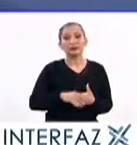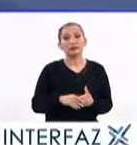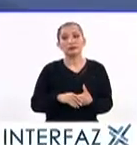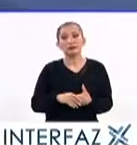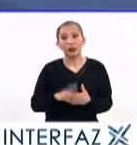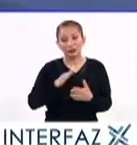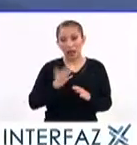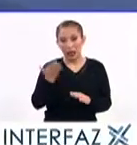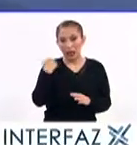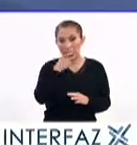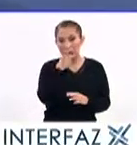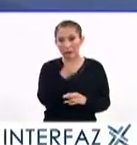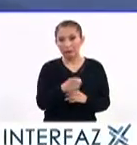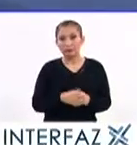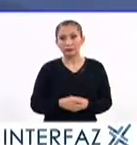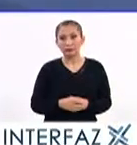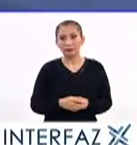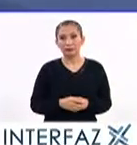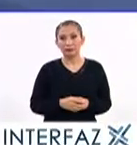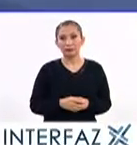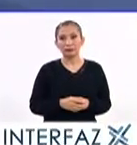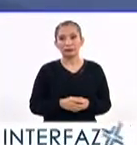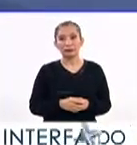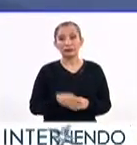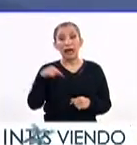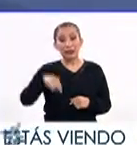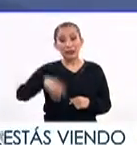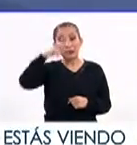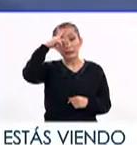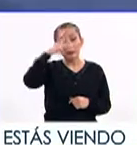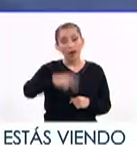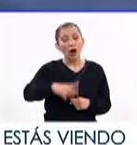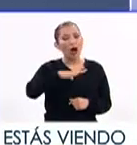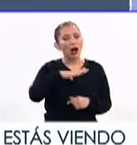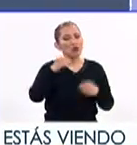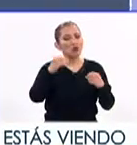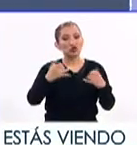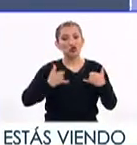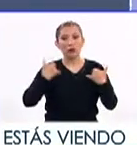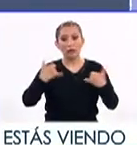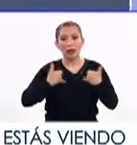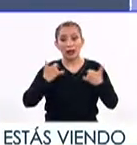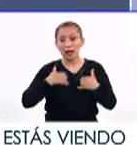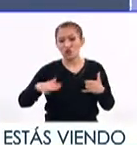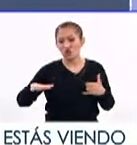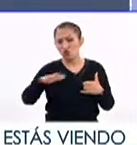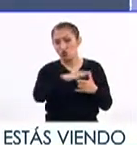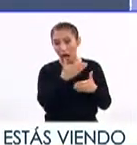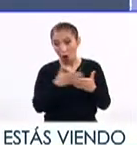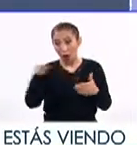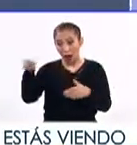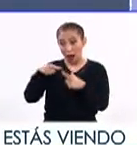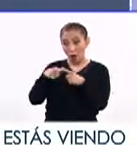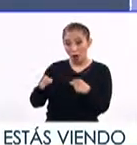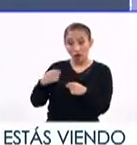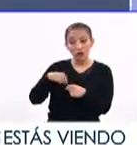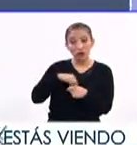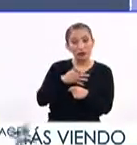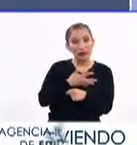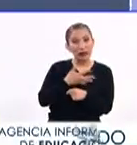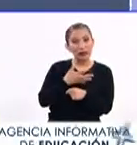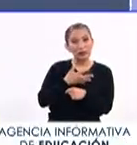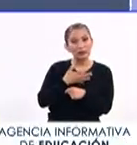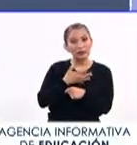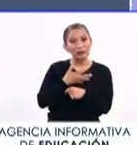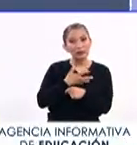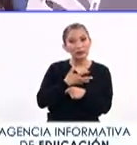he comentado, además, aquí en México hay muchos jóvenes. Ahora en Japón nosotros tenemos